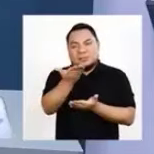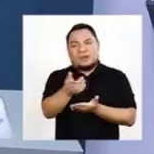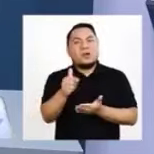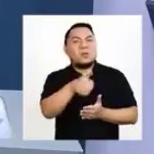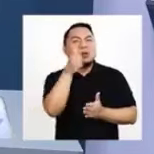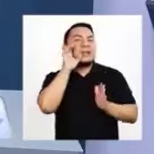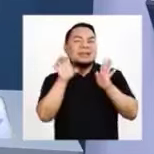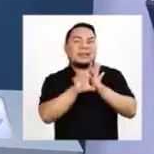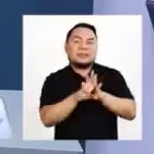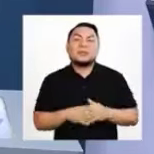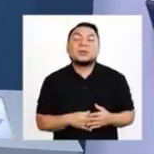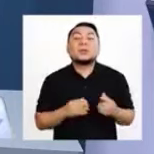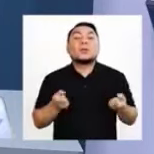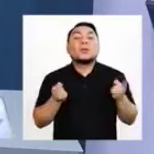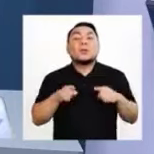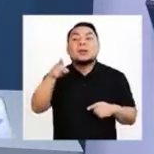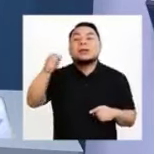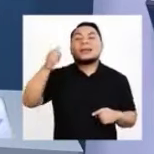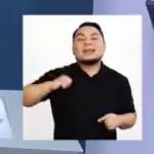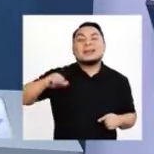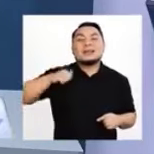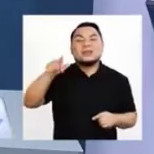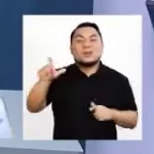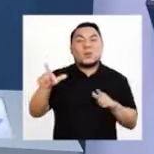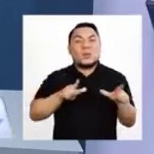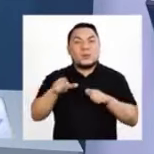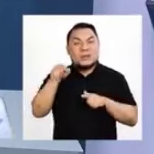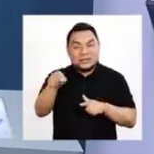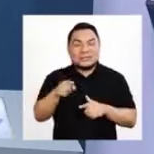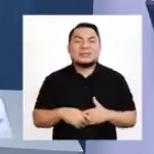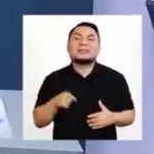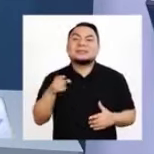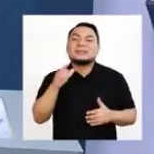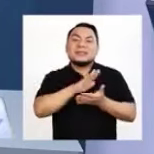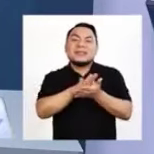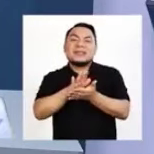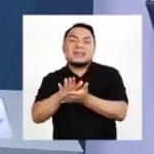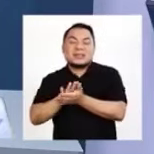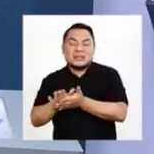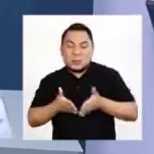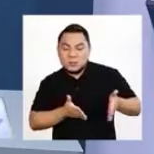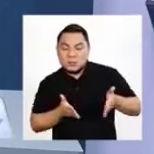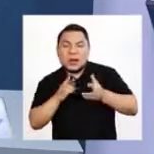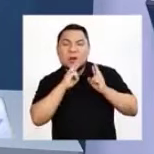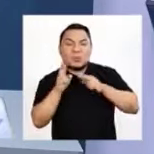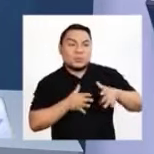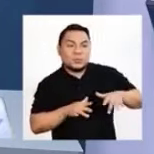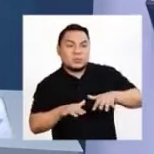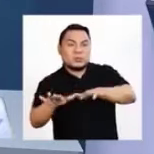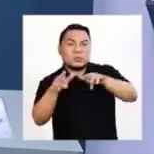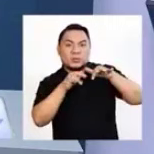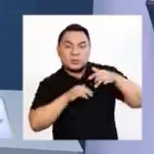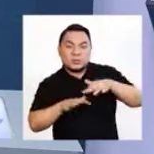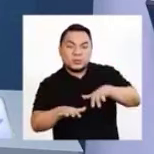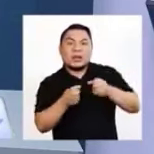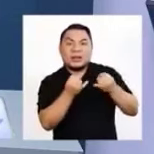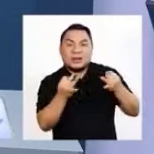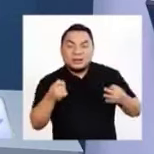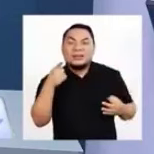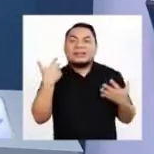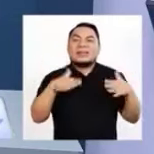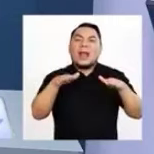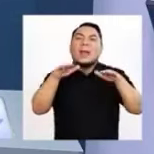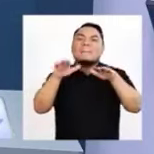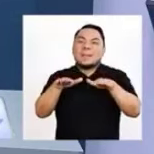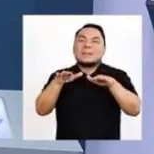propongo otro ejemplo. Cuando el alcalde de su localidad limpia el cauce de algunos ríos,